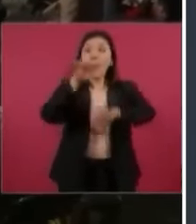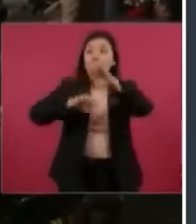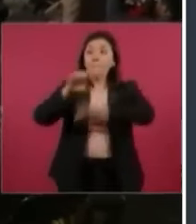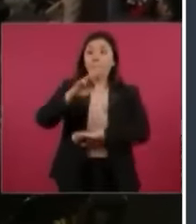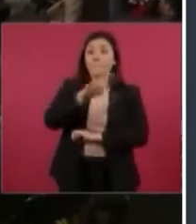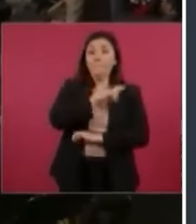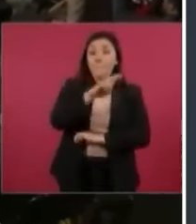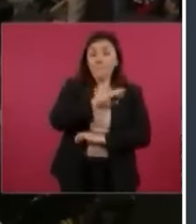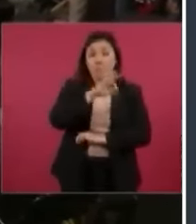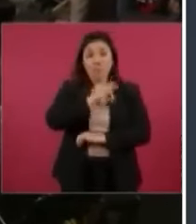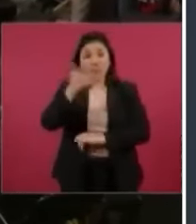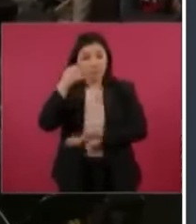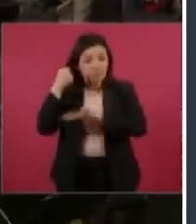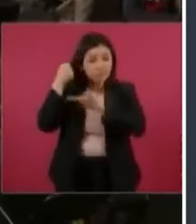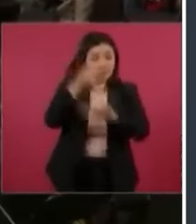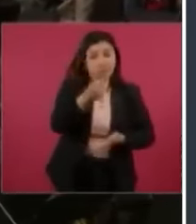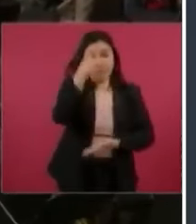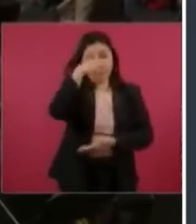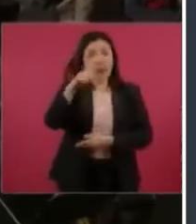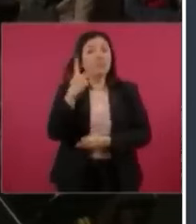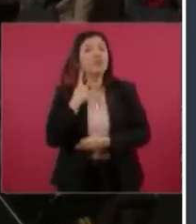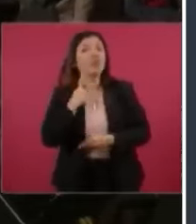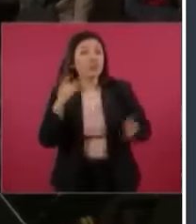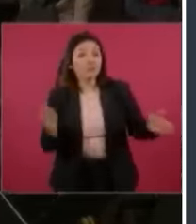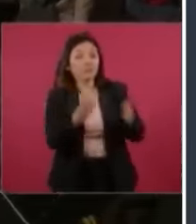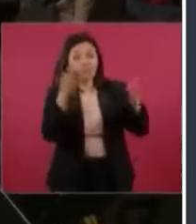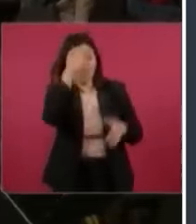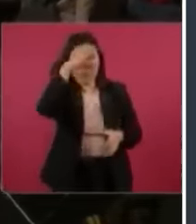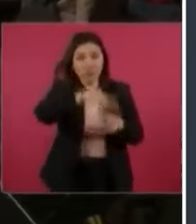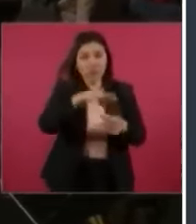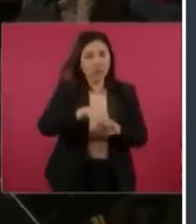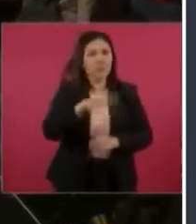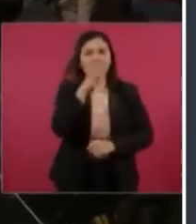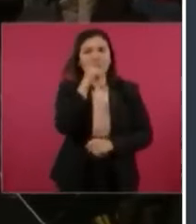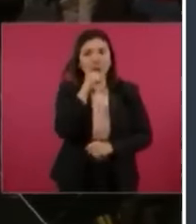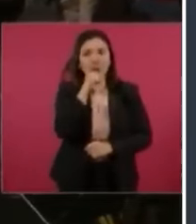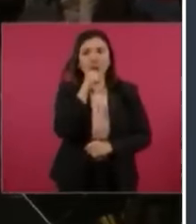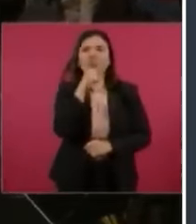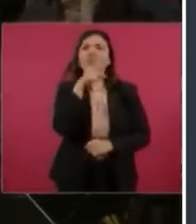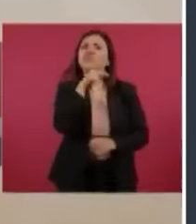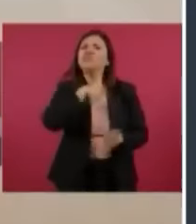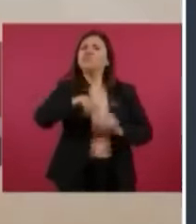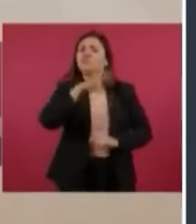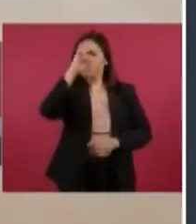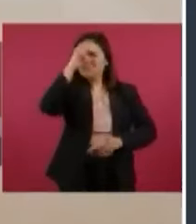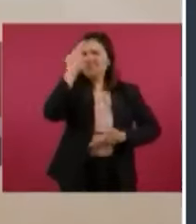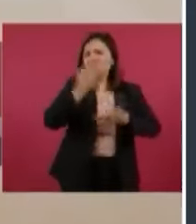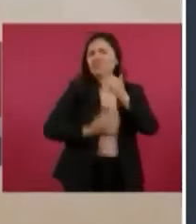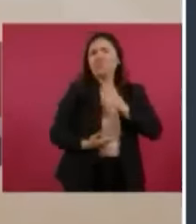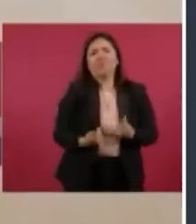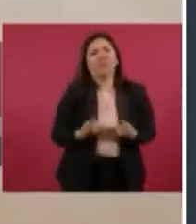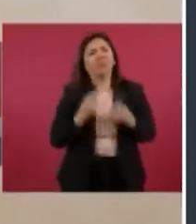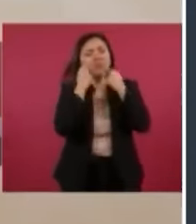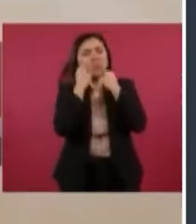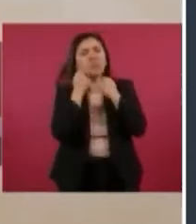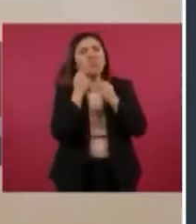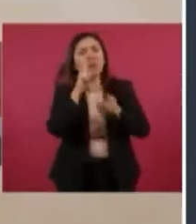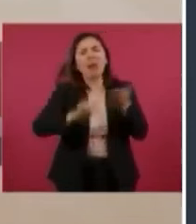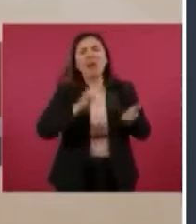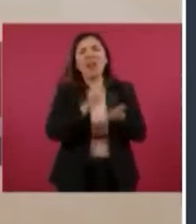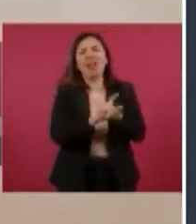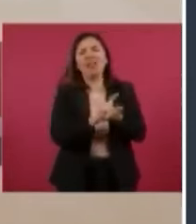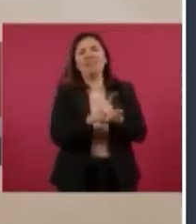enero sobre acusaciones de que traficantes de drogas contribuyeron con 2 millones de dólares su primera campaña presidencial sin éxito en